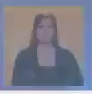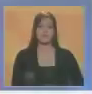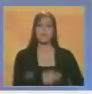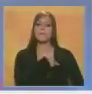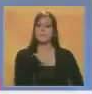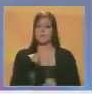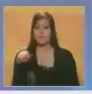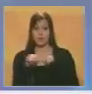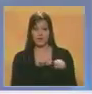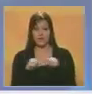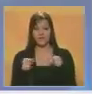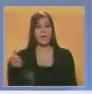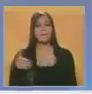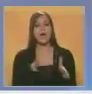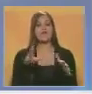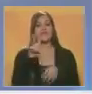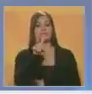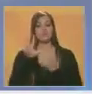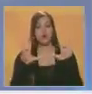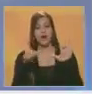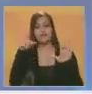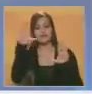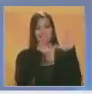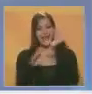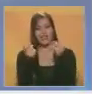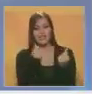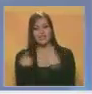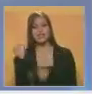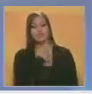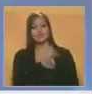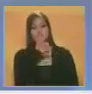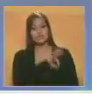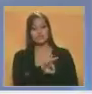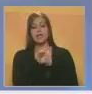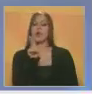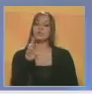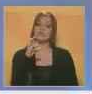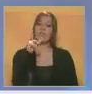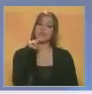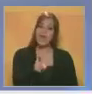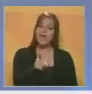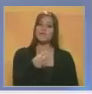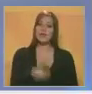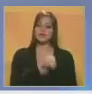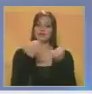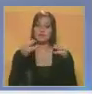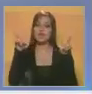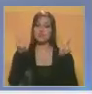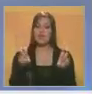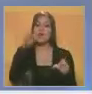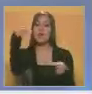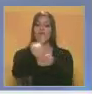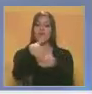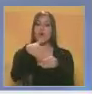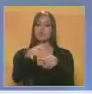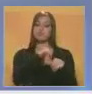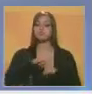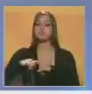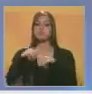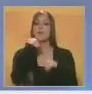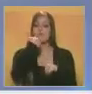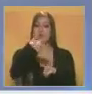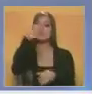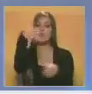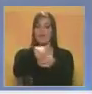Miembros del movimiento Marzo 28 tomaron la Facultad de Ciencias Económicas y Sociales de la UCB para exigir que se aplique el voto paritario en las próximas